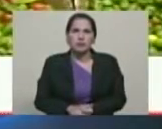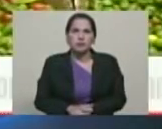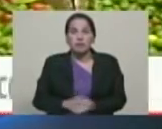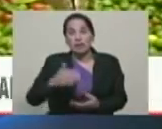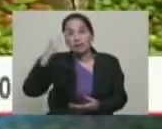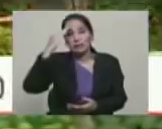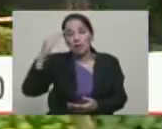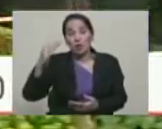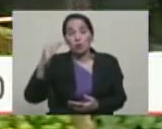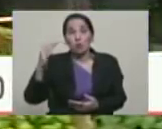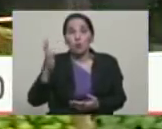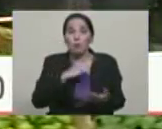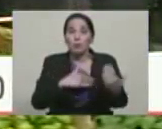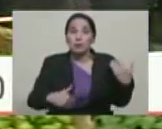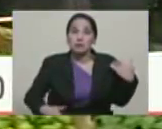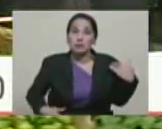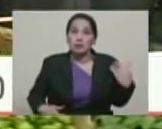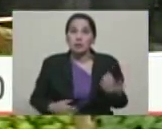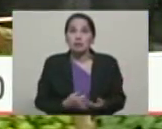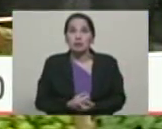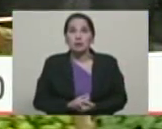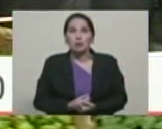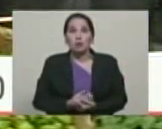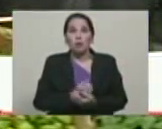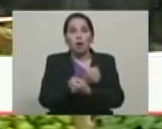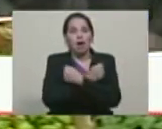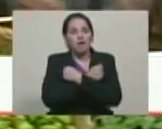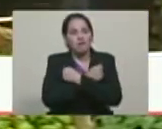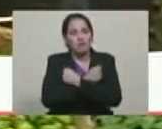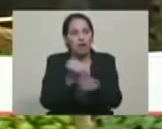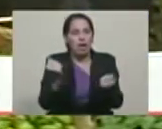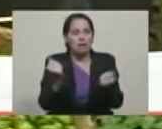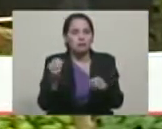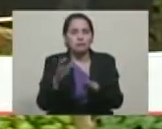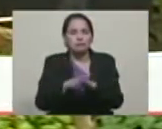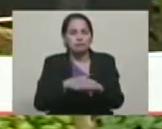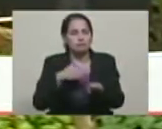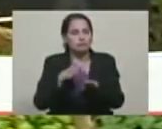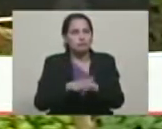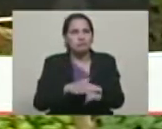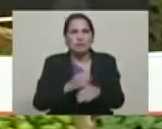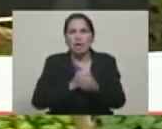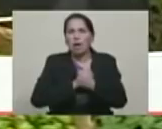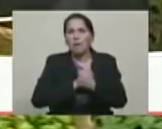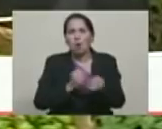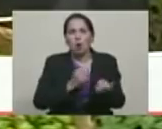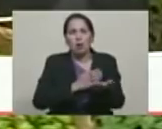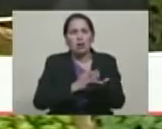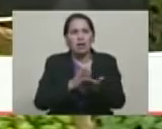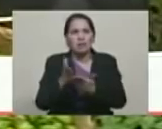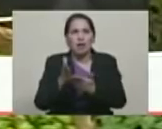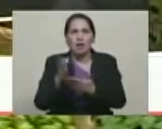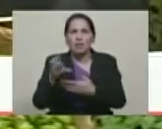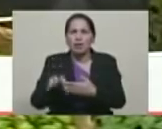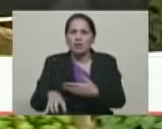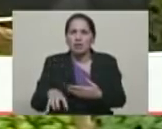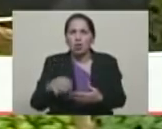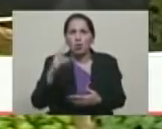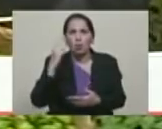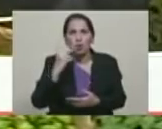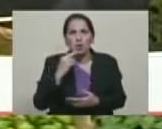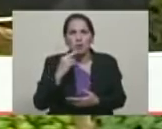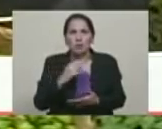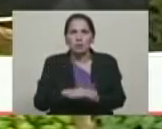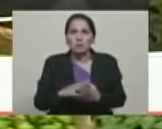Saludos, presidente. Un abrazo fuerte y caluroso de mucho amor y lealtad desde el estado Bolívar.